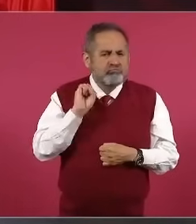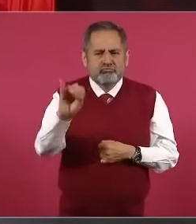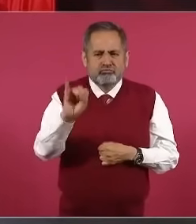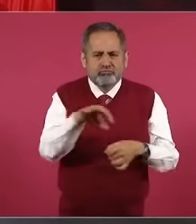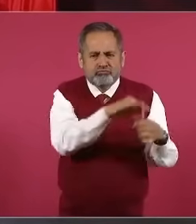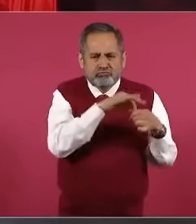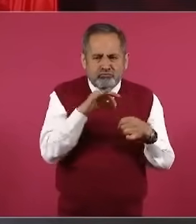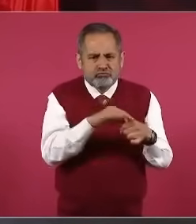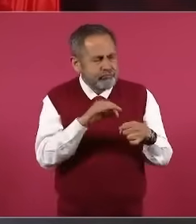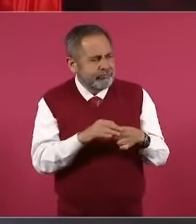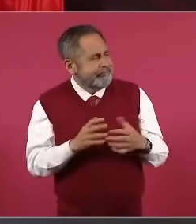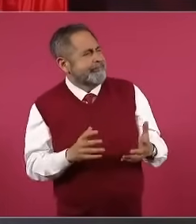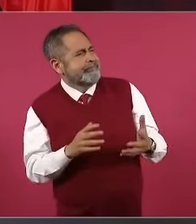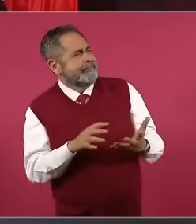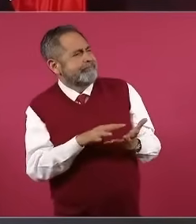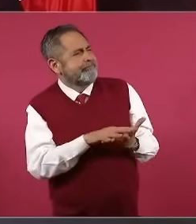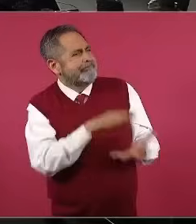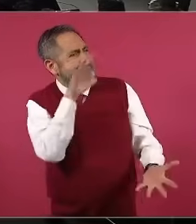Y